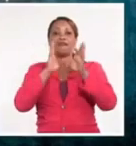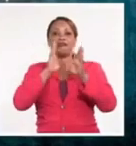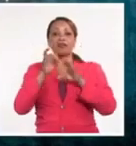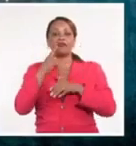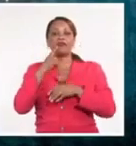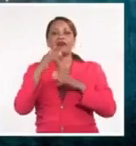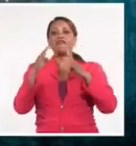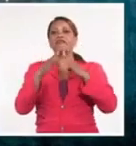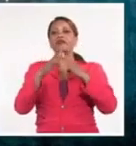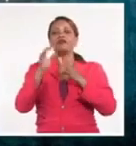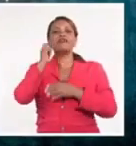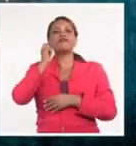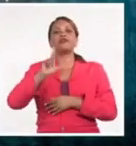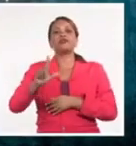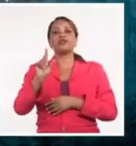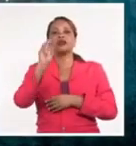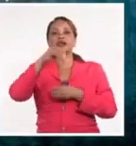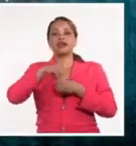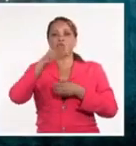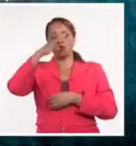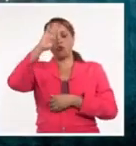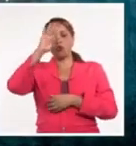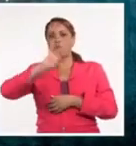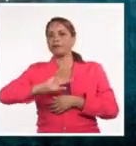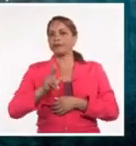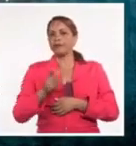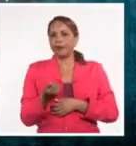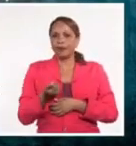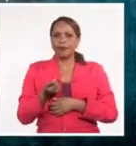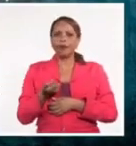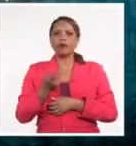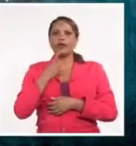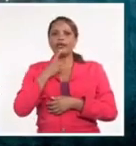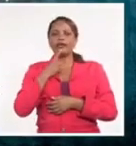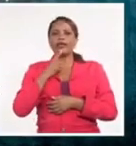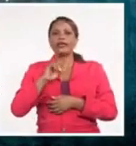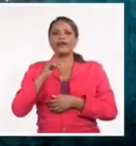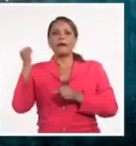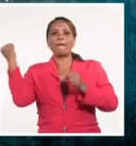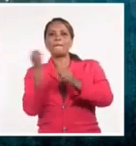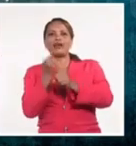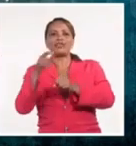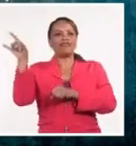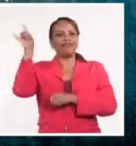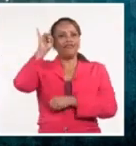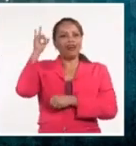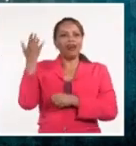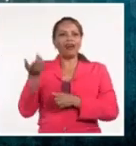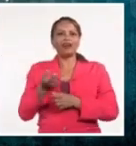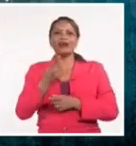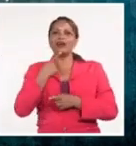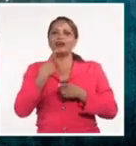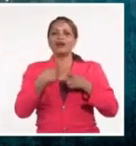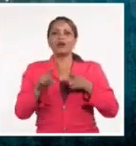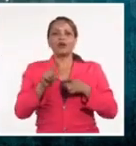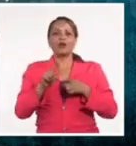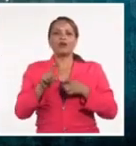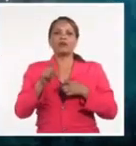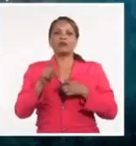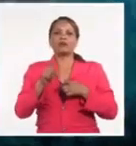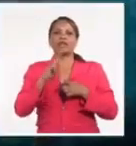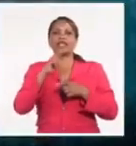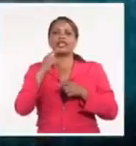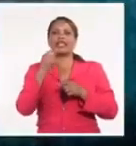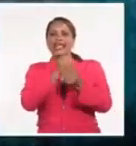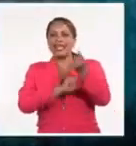vive en la Florida, en Cuba, procesado por hurto, por sacrificio ilegal de ganado mayor, procesado también por el delito de